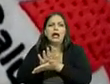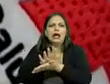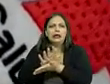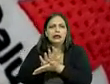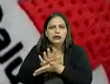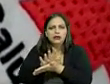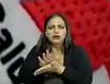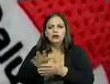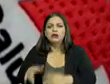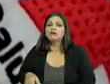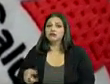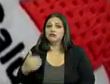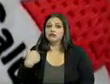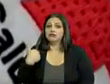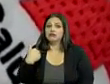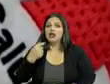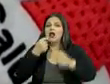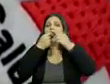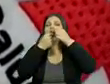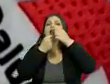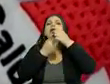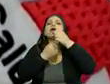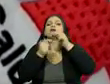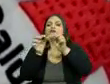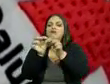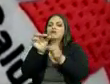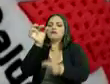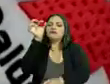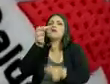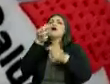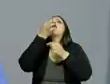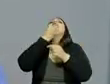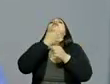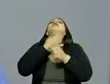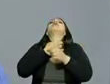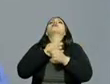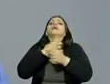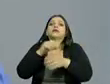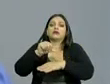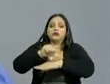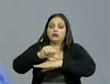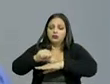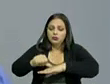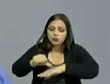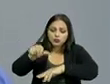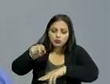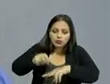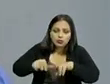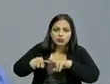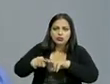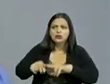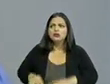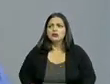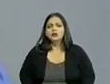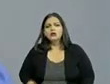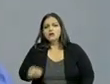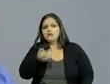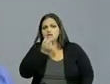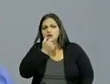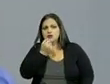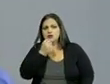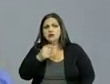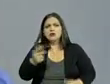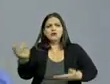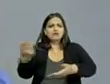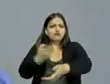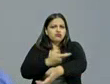oro intubada, y se le dio la asistencia también por parte del equipo de cirugía. Se está dando el antídoto, altas dosis, tratando de recuperar y